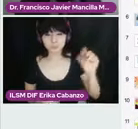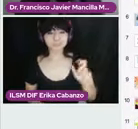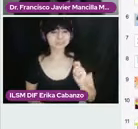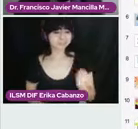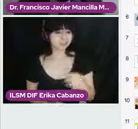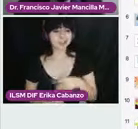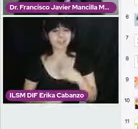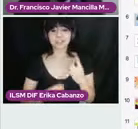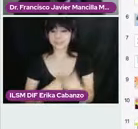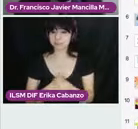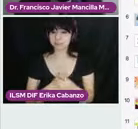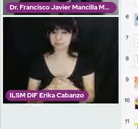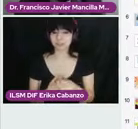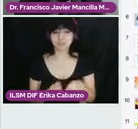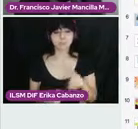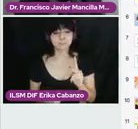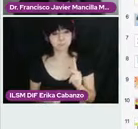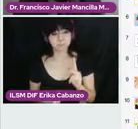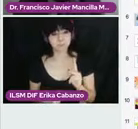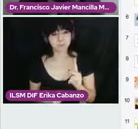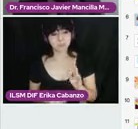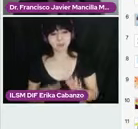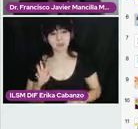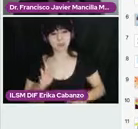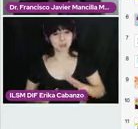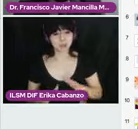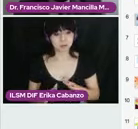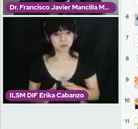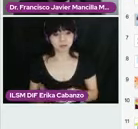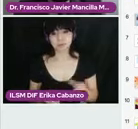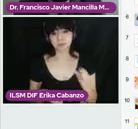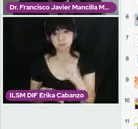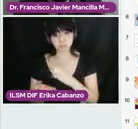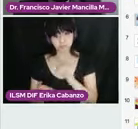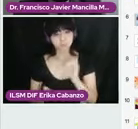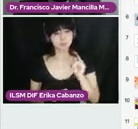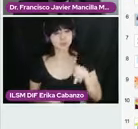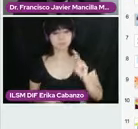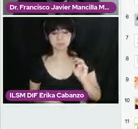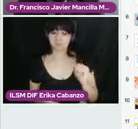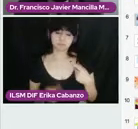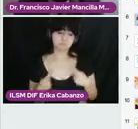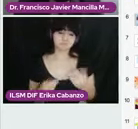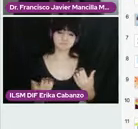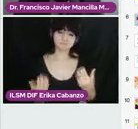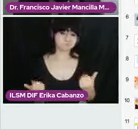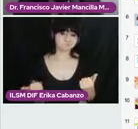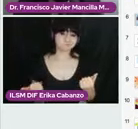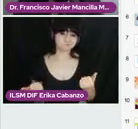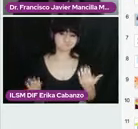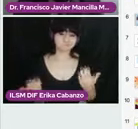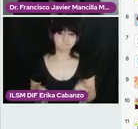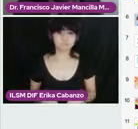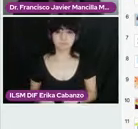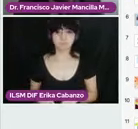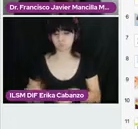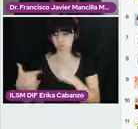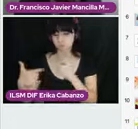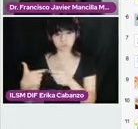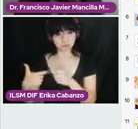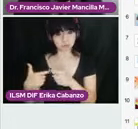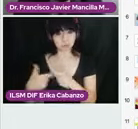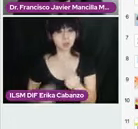en algún momento recuperarse, pero hay personas que no tienen esa suerte. ¿Sí? Medicamentos como posibles causas autotóxicas. Aquí